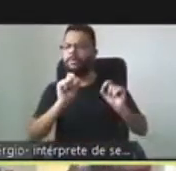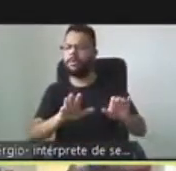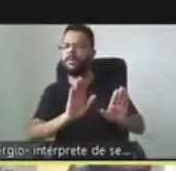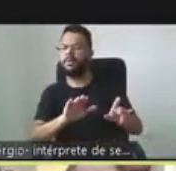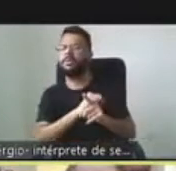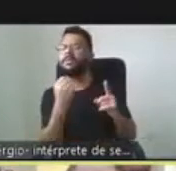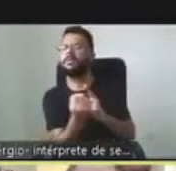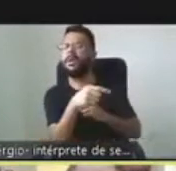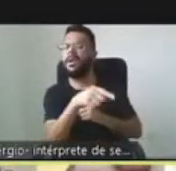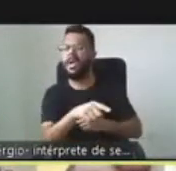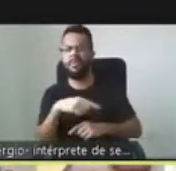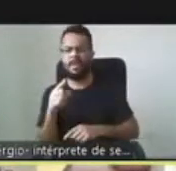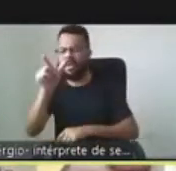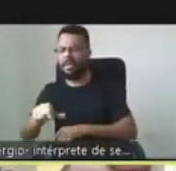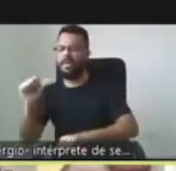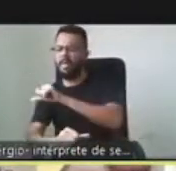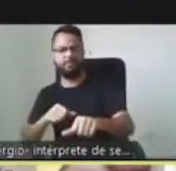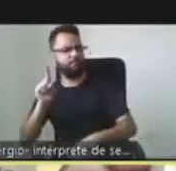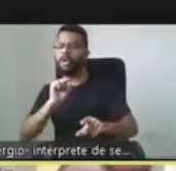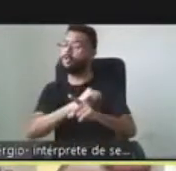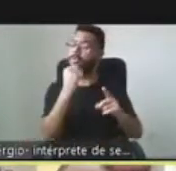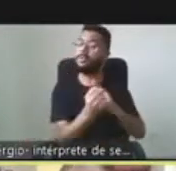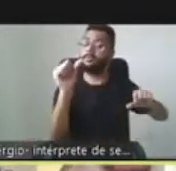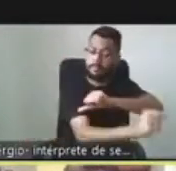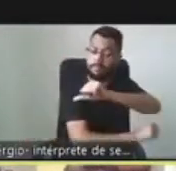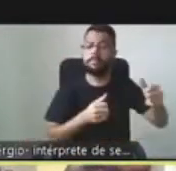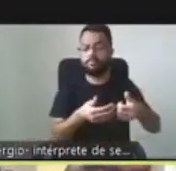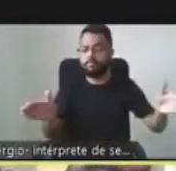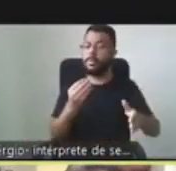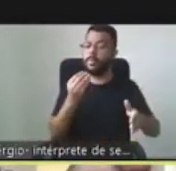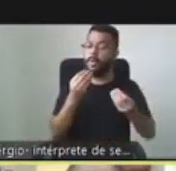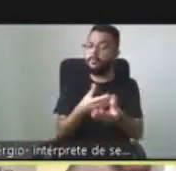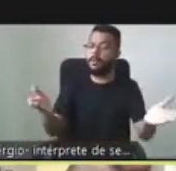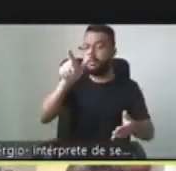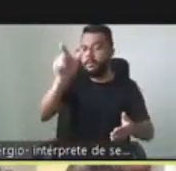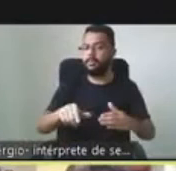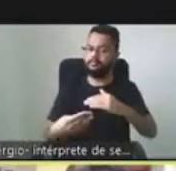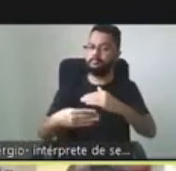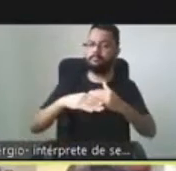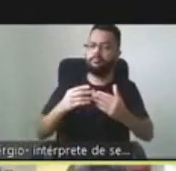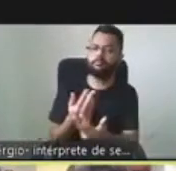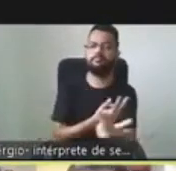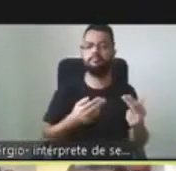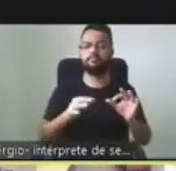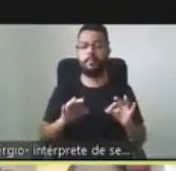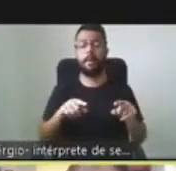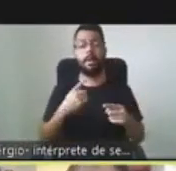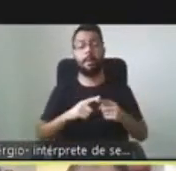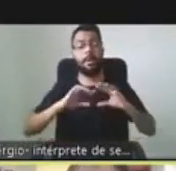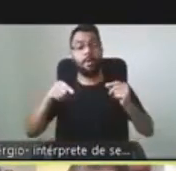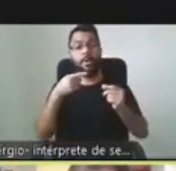quien debe cambiar para dar cabida a las diferencias individuales. Y para todo esto, entonces, busca esa